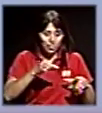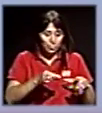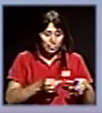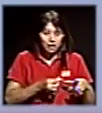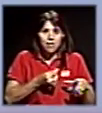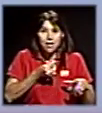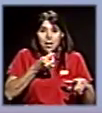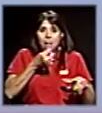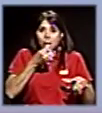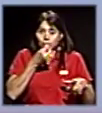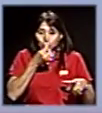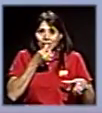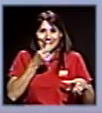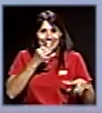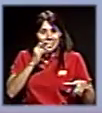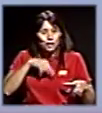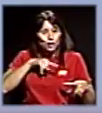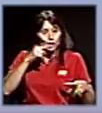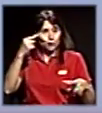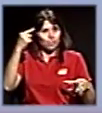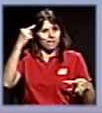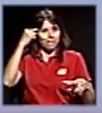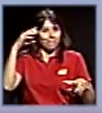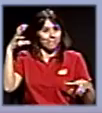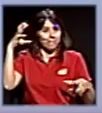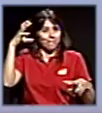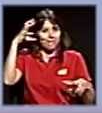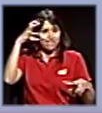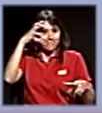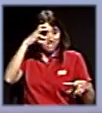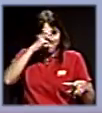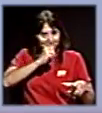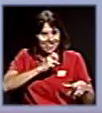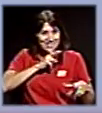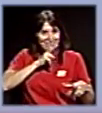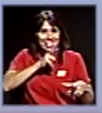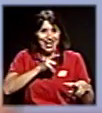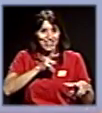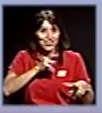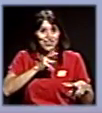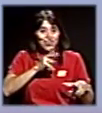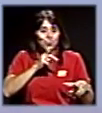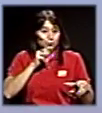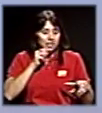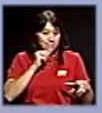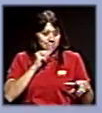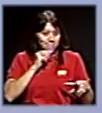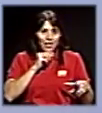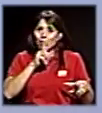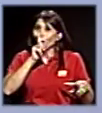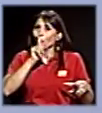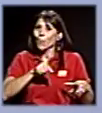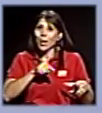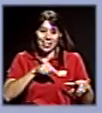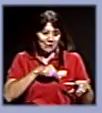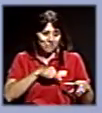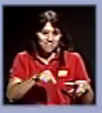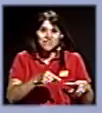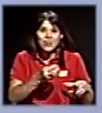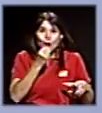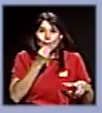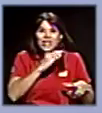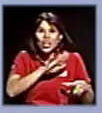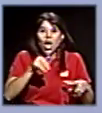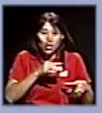presencia total te sería imposible comerte toda la caja de chocolate de una sola sentada